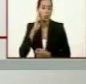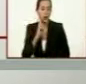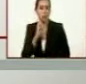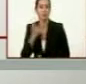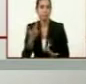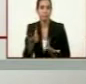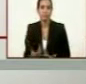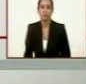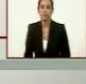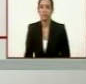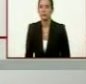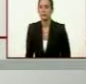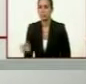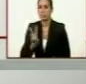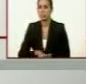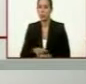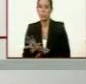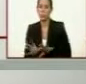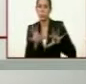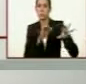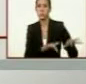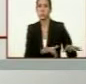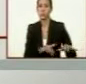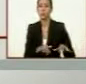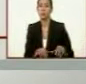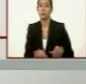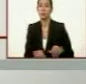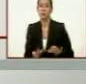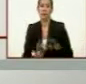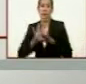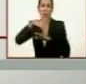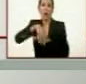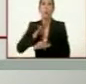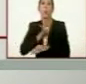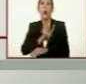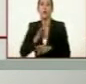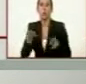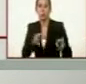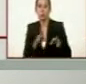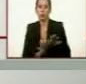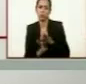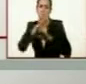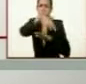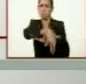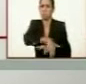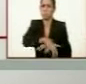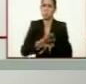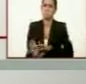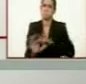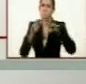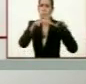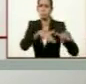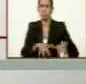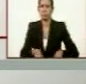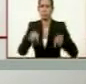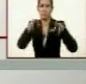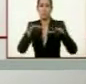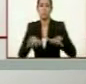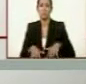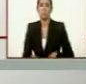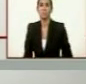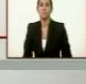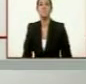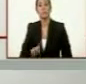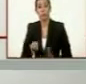rurales, causando, bueno, inundaciones terribles, producto que 4 ríos fueron desbordados. Nosotros tenemos nuestro equipo